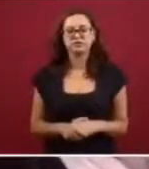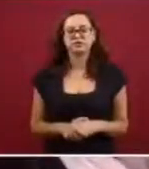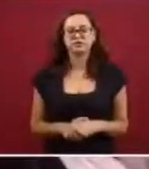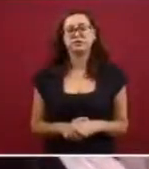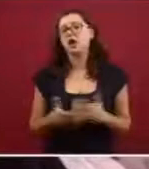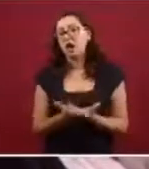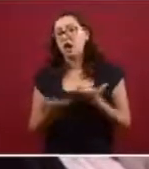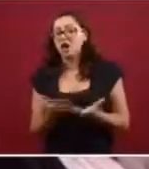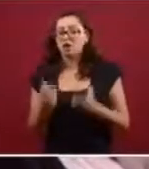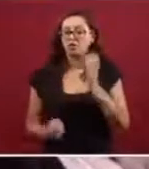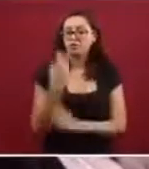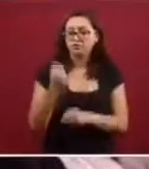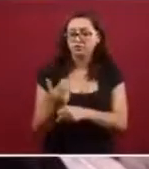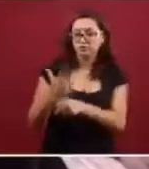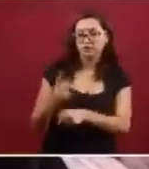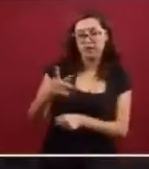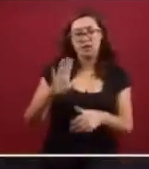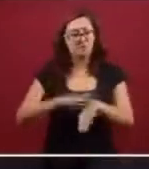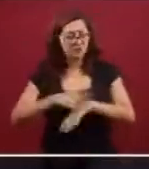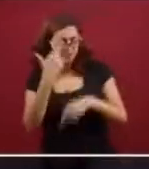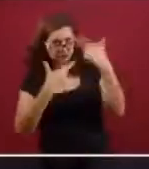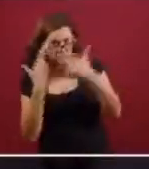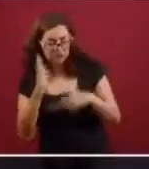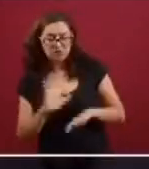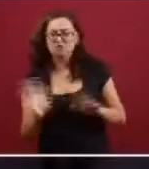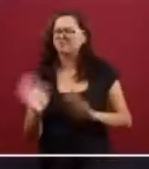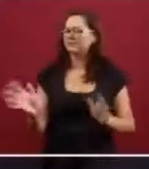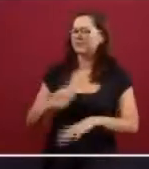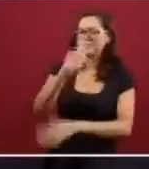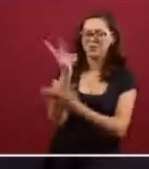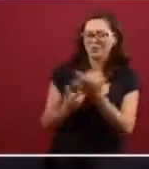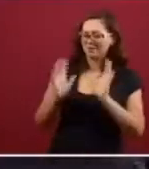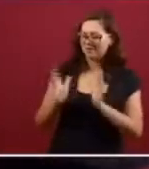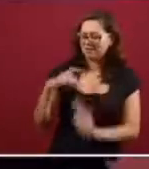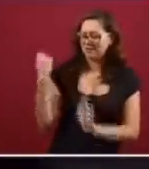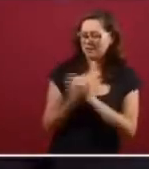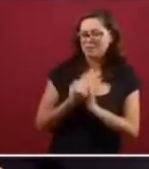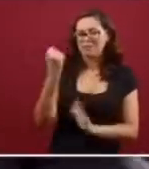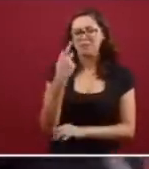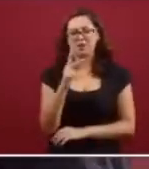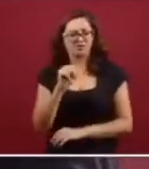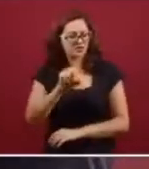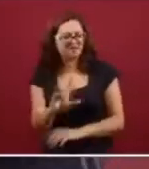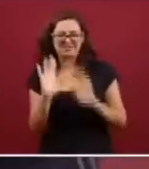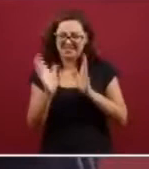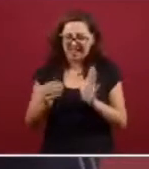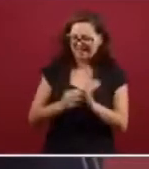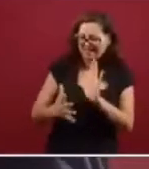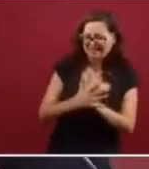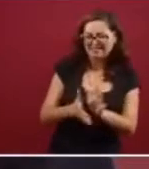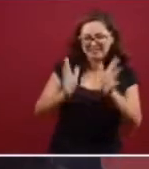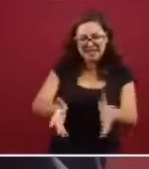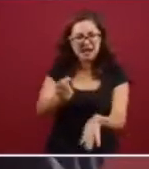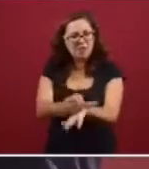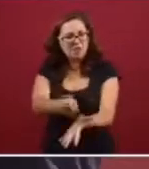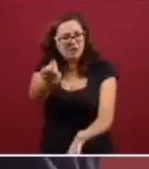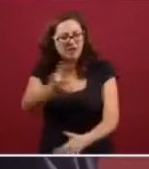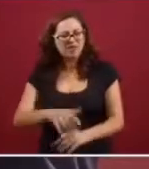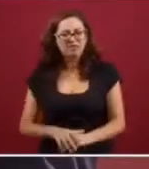revisión? No, los programas ya están aprobados. Hay un plan de desarrollo